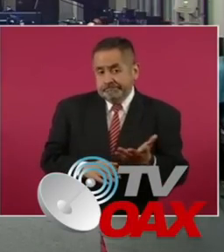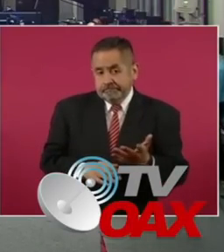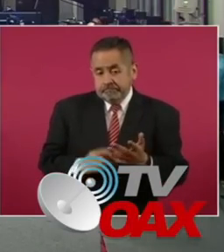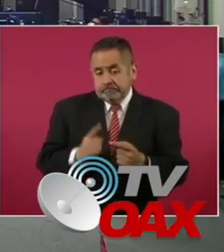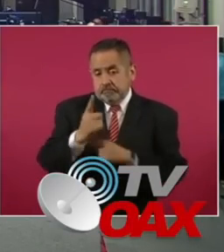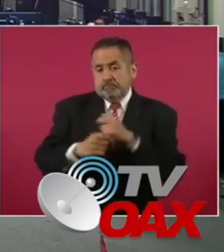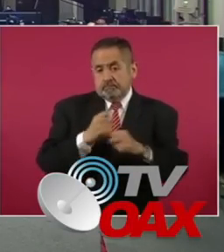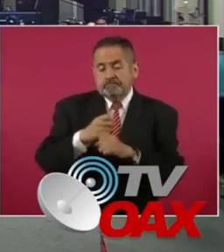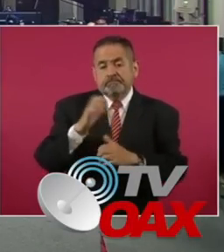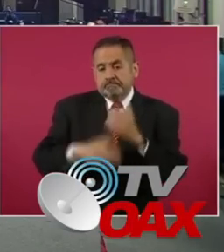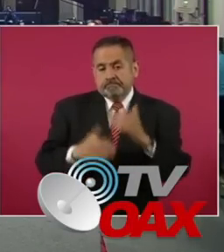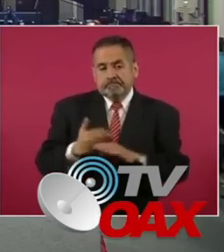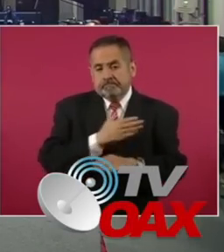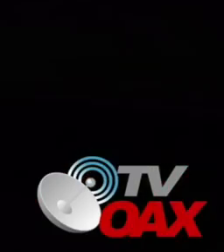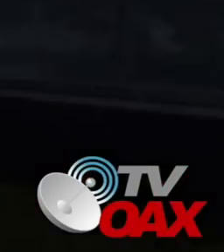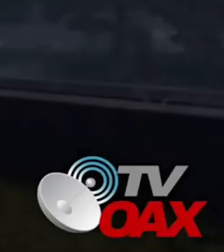año próximo.